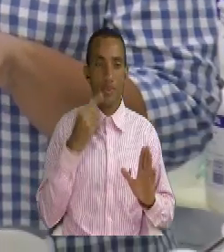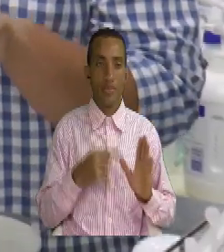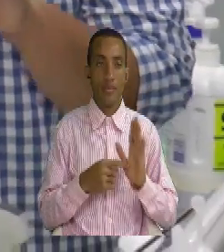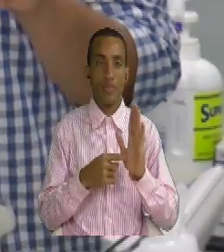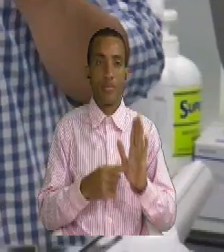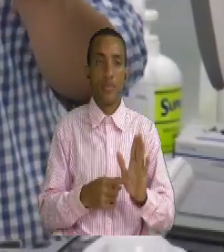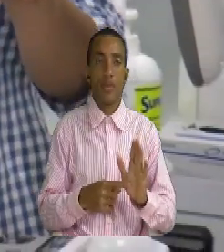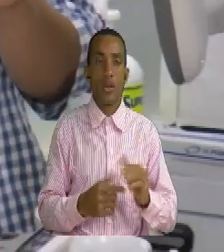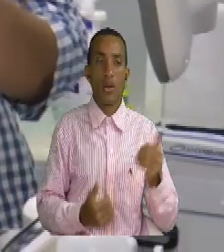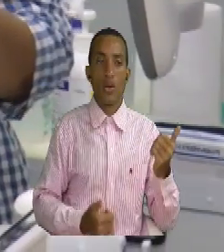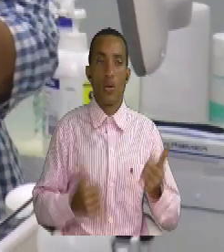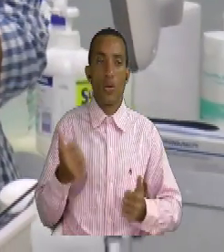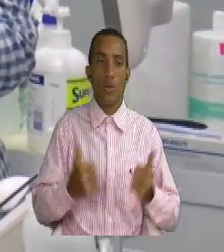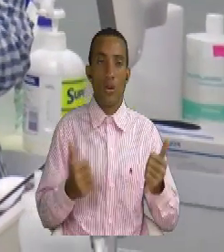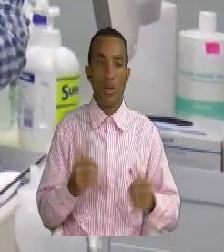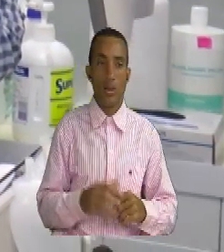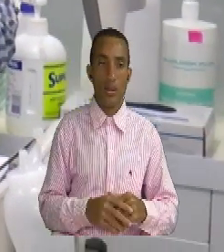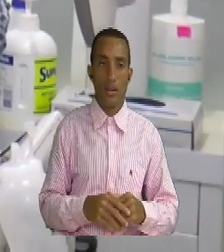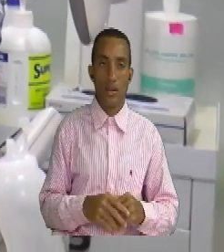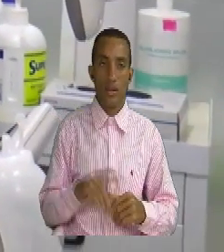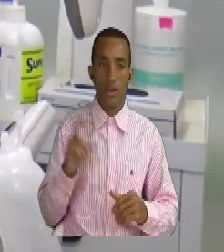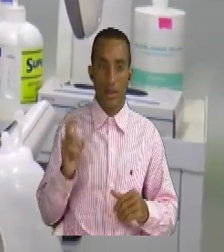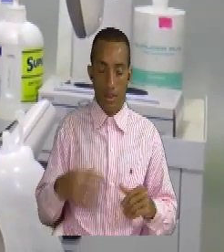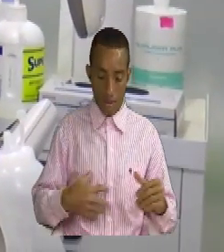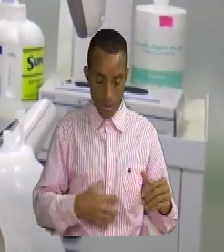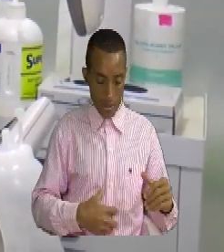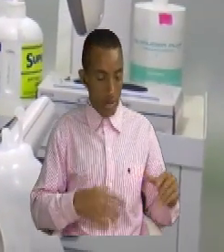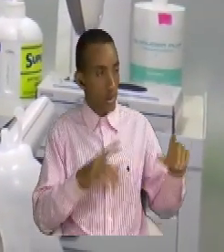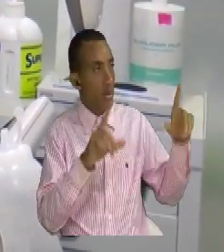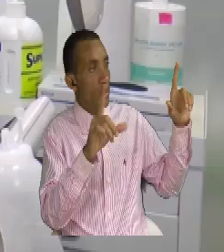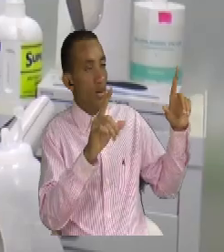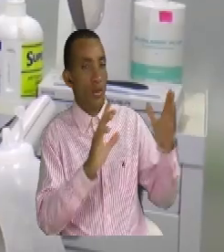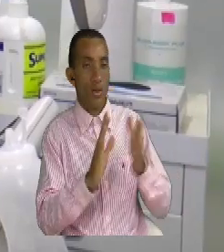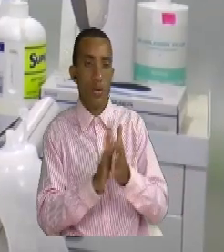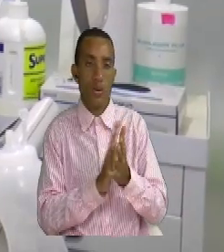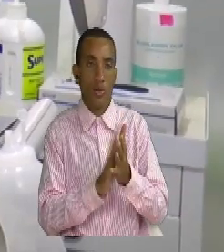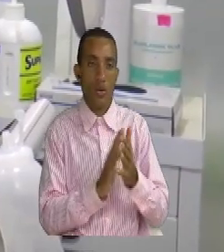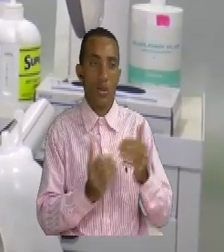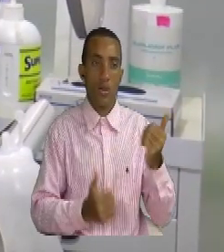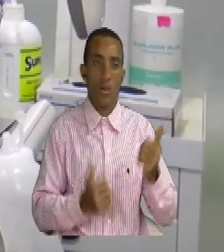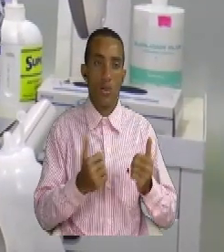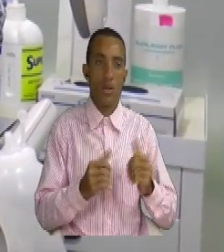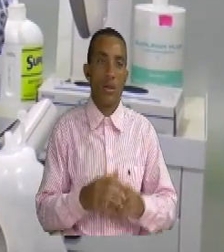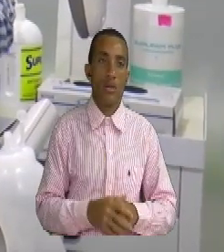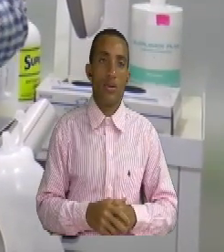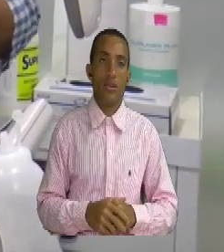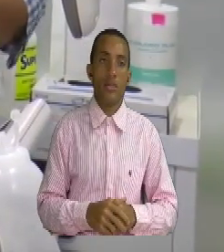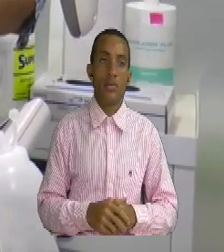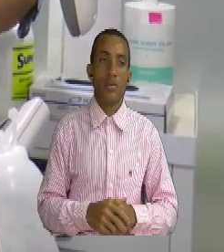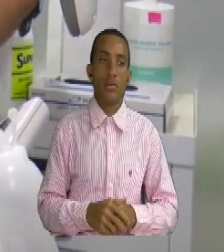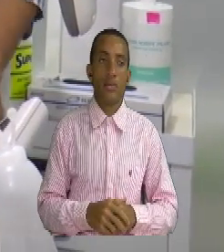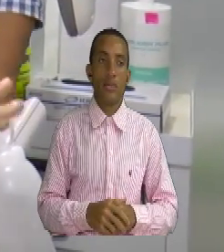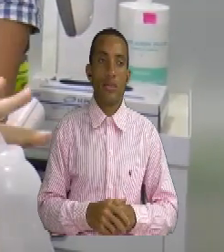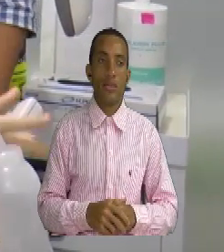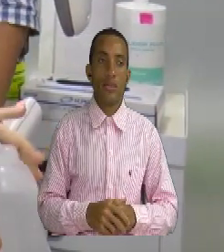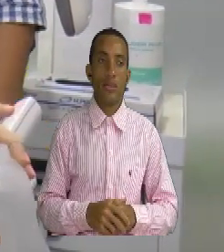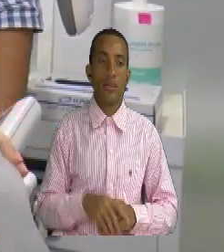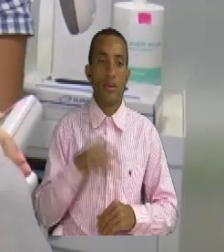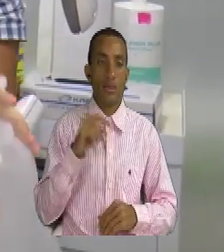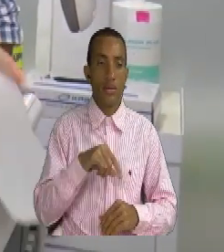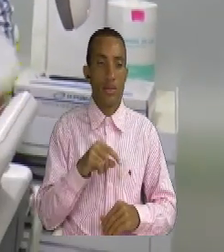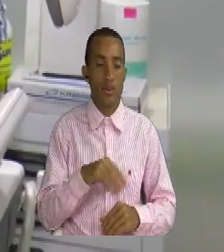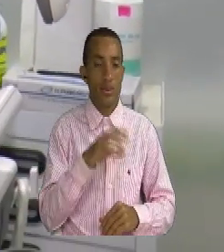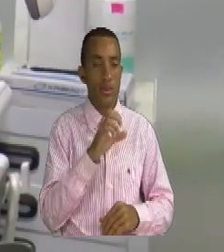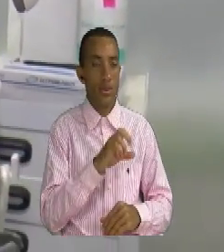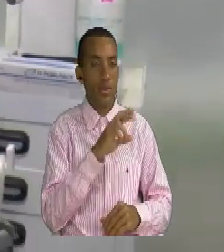poco cuáles son las ecografías que nosotros realizamos aquí y cuéntenos cuál es la que le va a realizar a nuestra pacientica. Hoy estamos con Erika, que es nuestra paciente